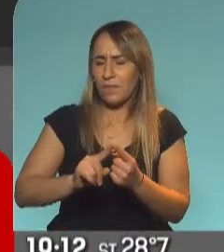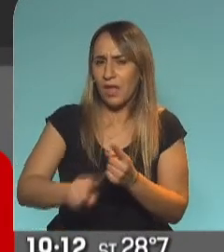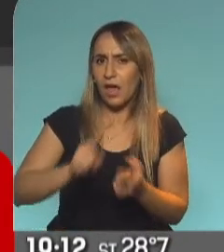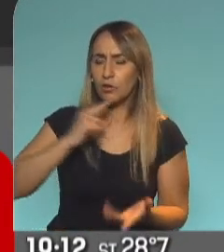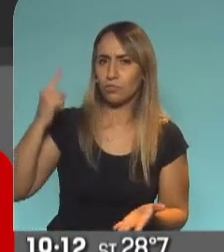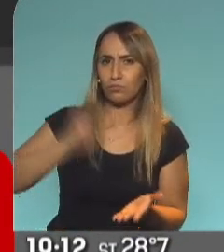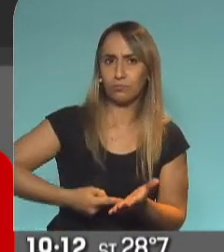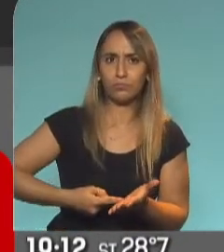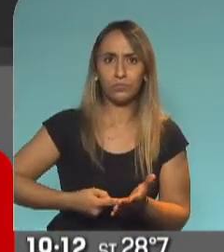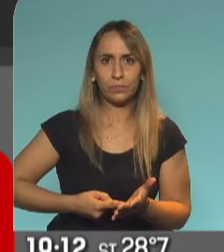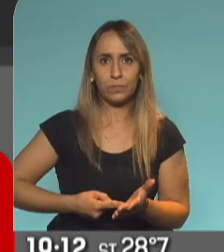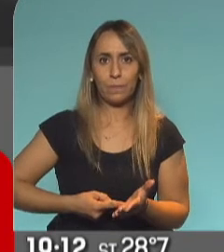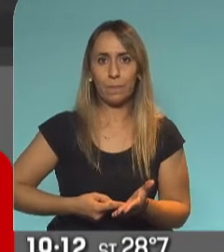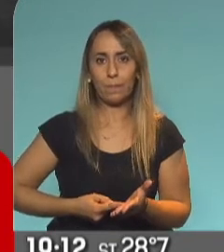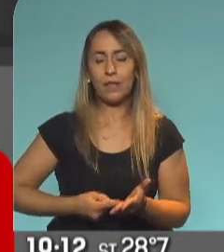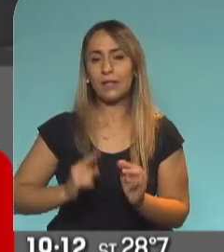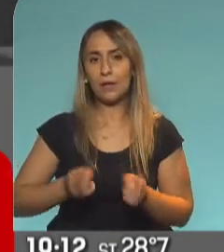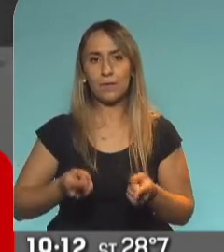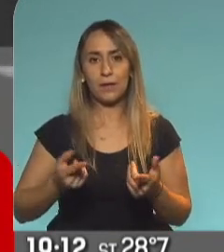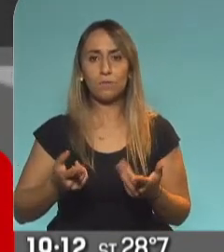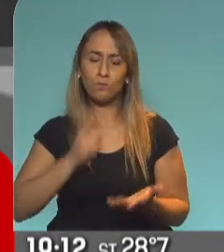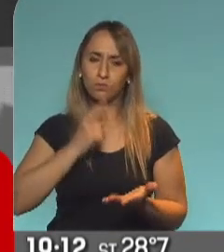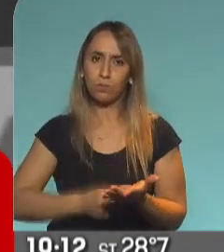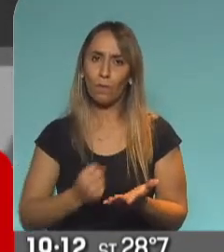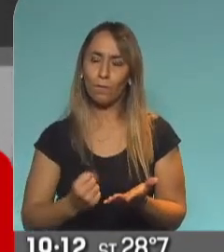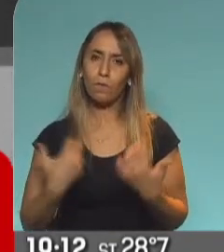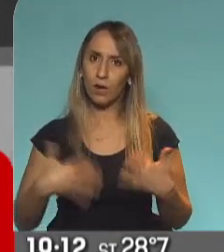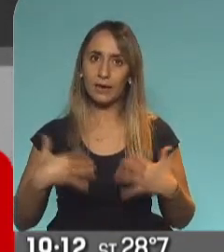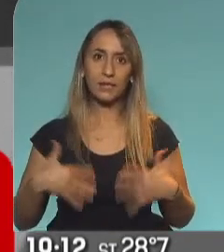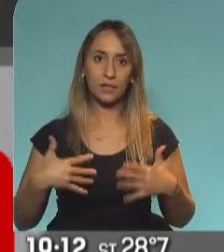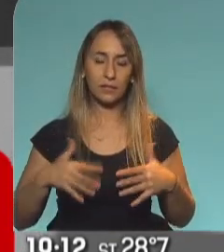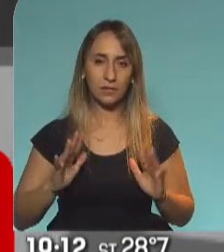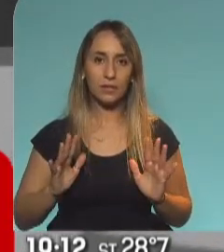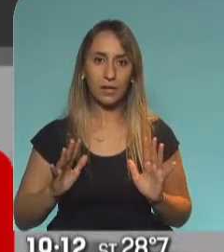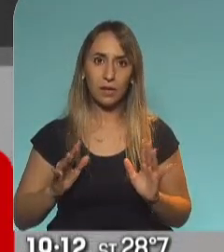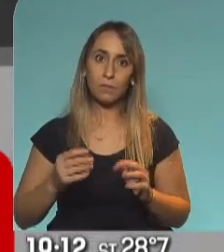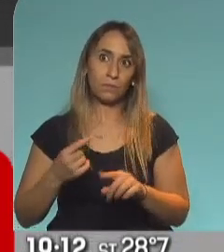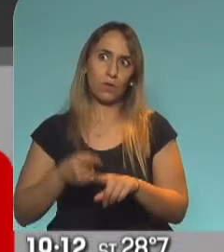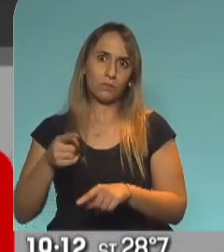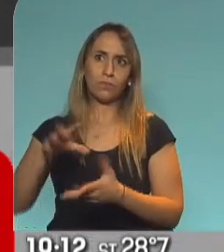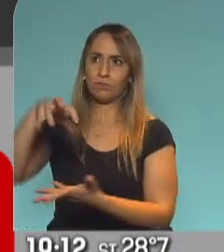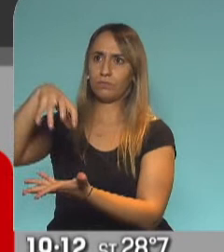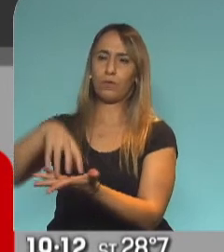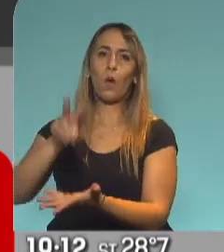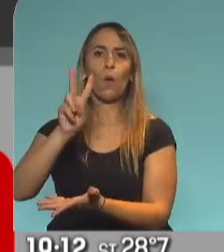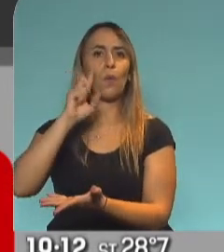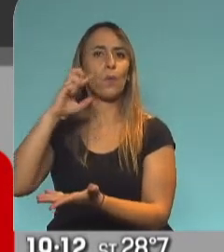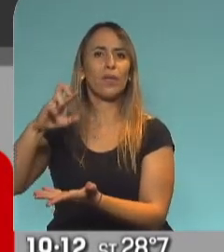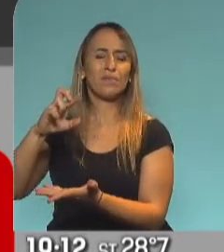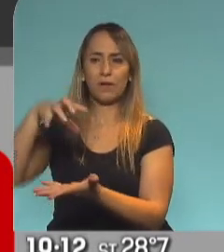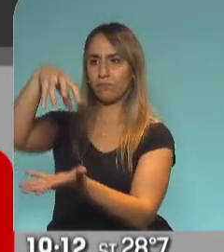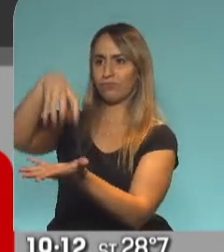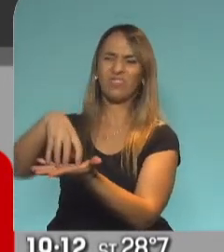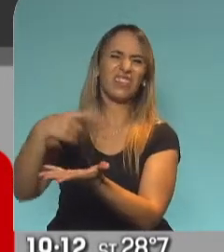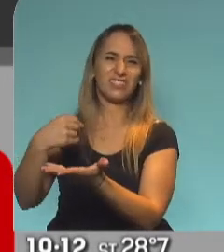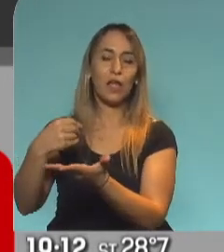inmediata y muy fuerte. Que haya un vacunatorio VIP significa que hay una instalación donde las